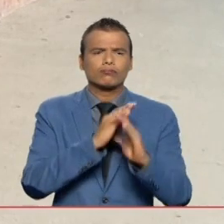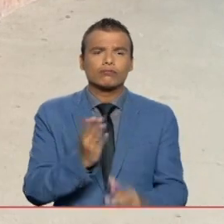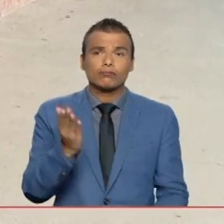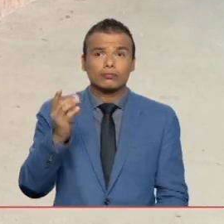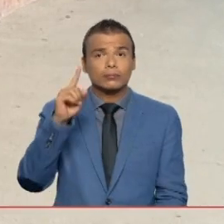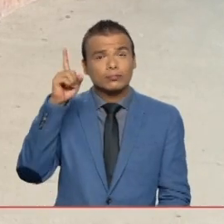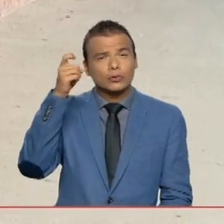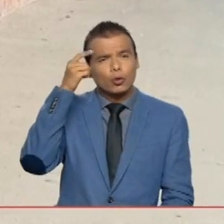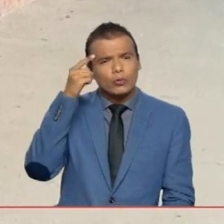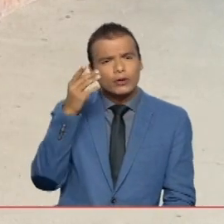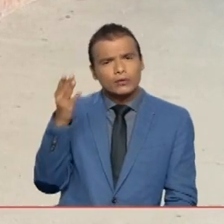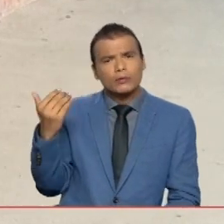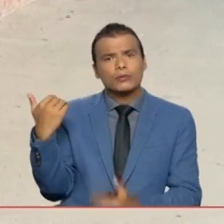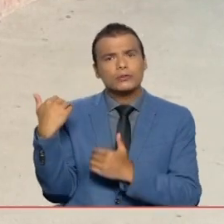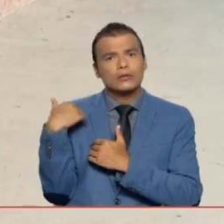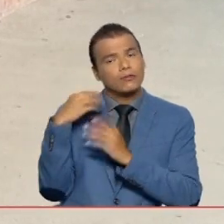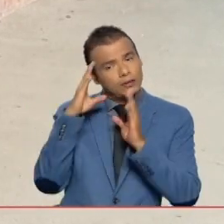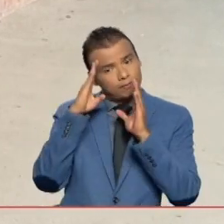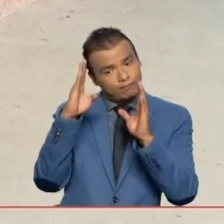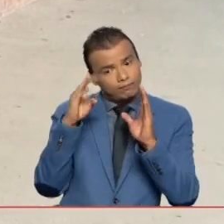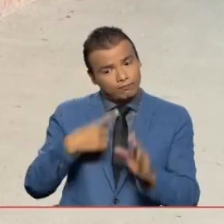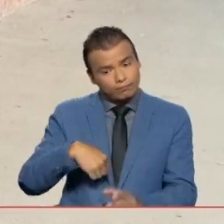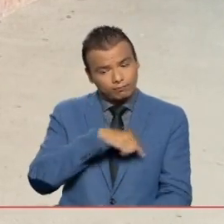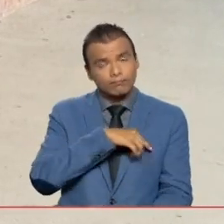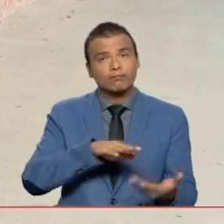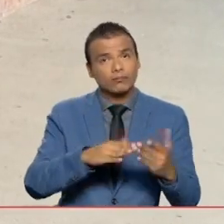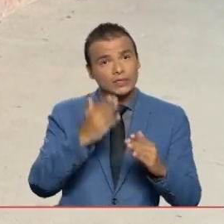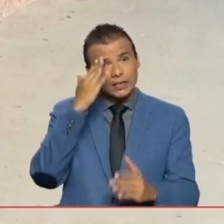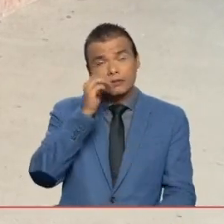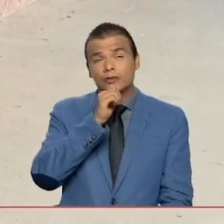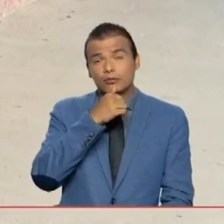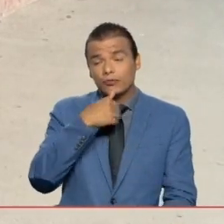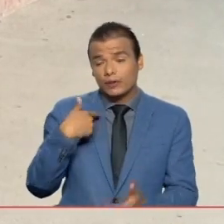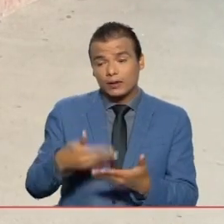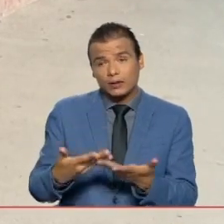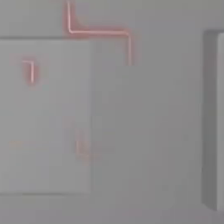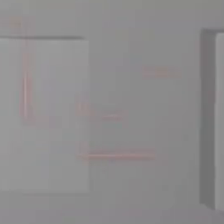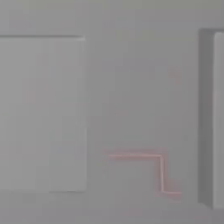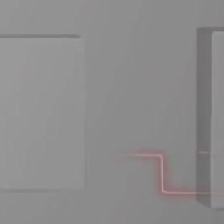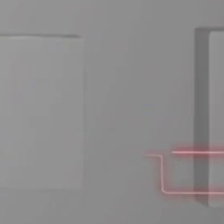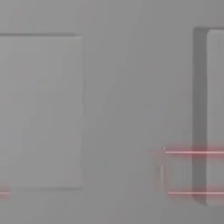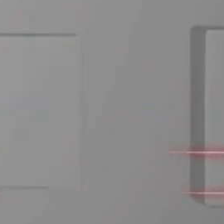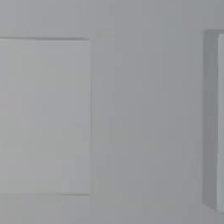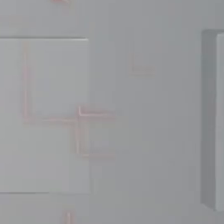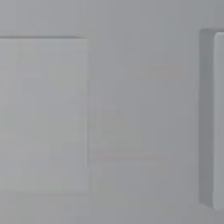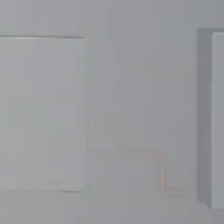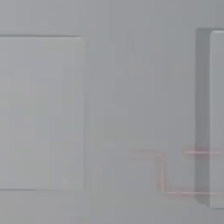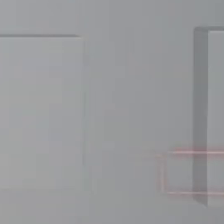en el pecho y que mire por nuestras comunidades que hoy estamos fuera de nuestro territorio.